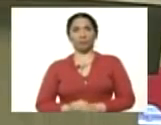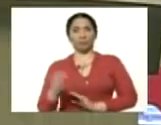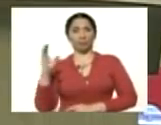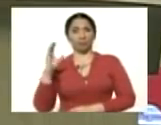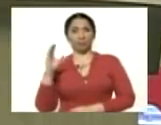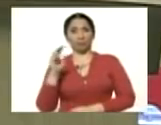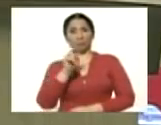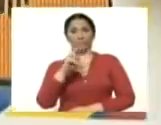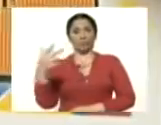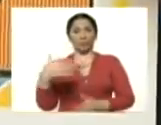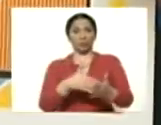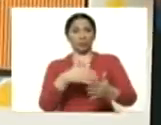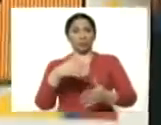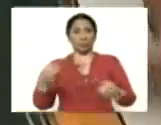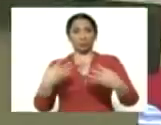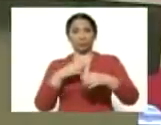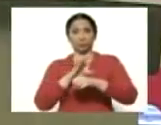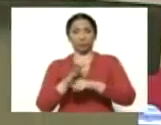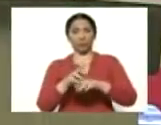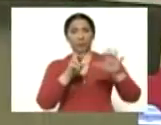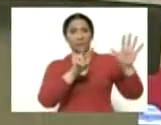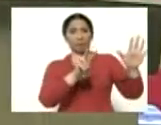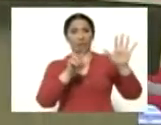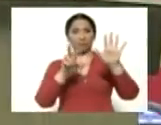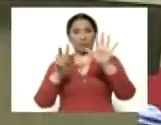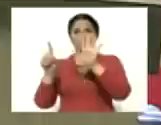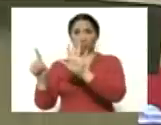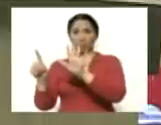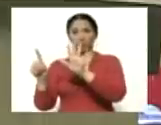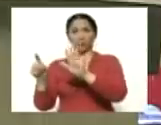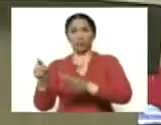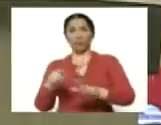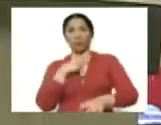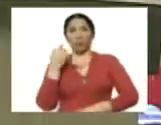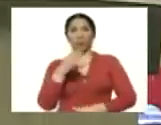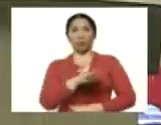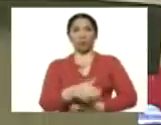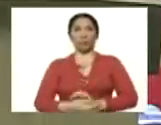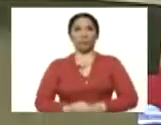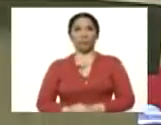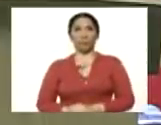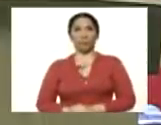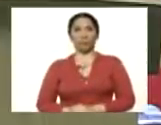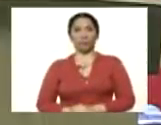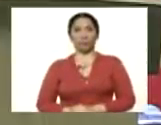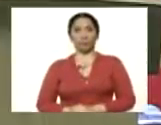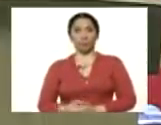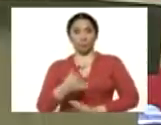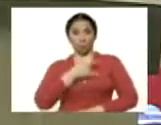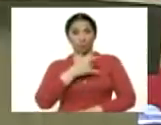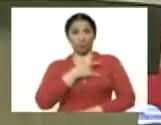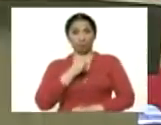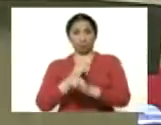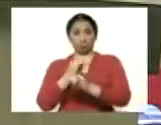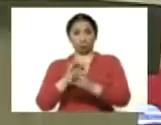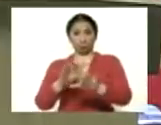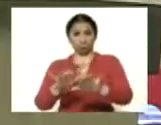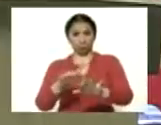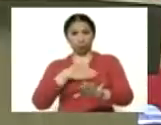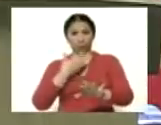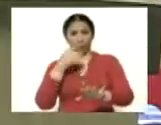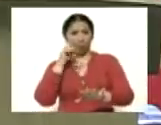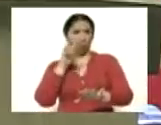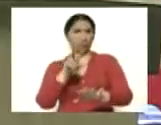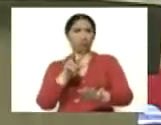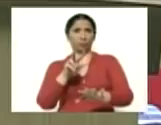Colombia, 23.000 casos, 776 fallecidos. Esta es la página de Johns Hopkins University.